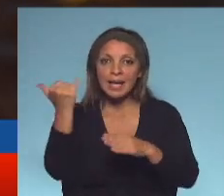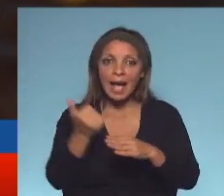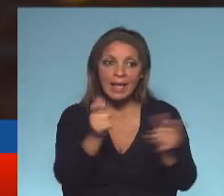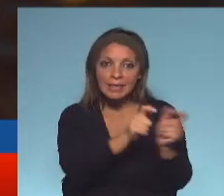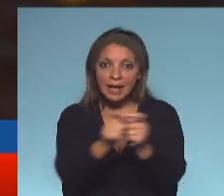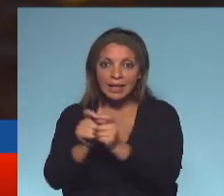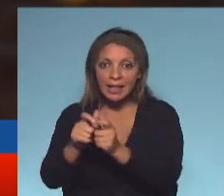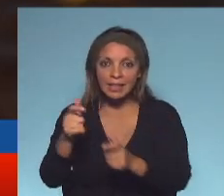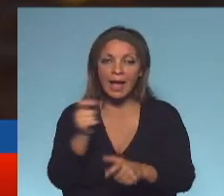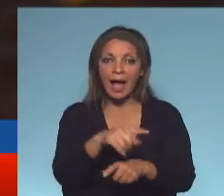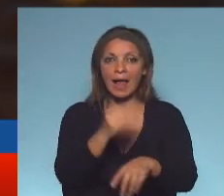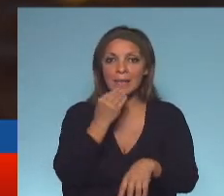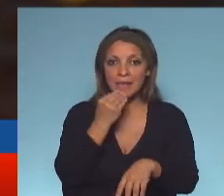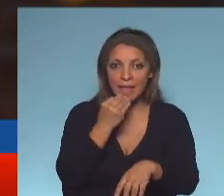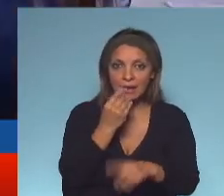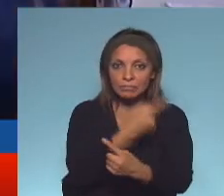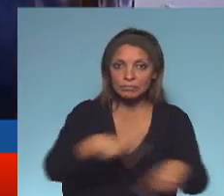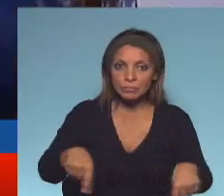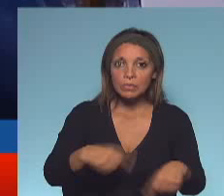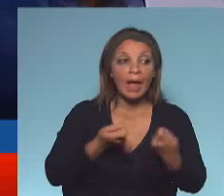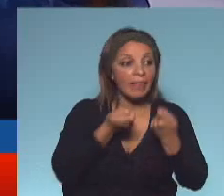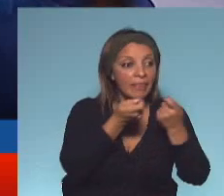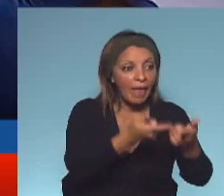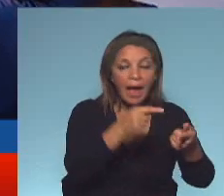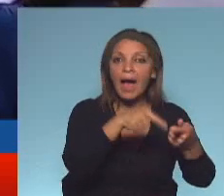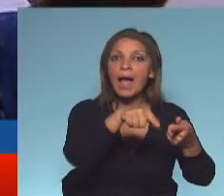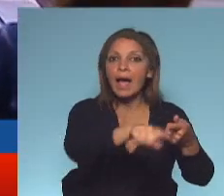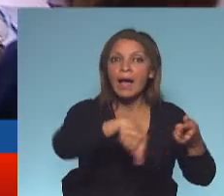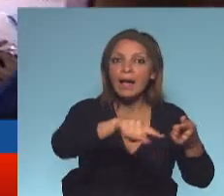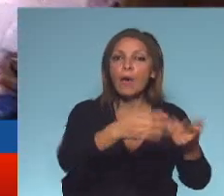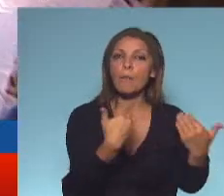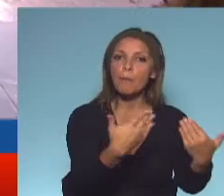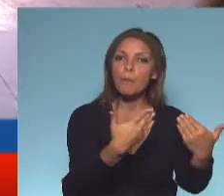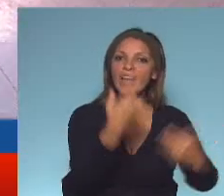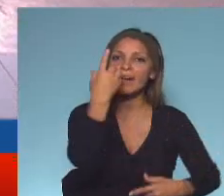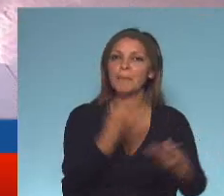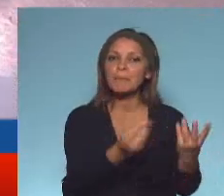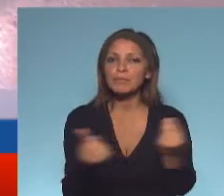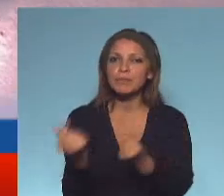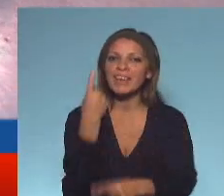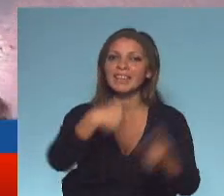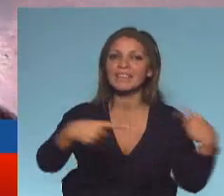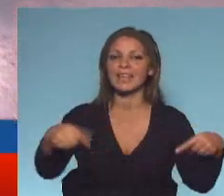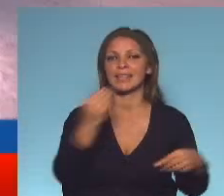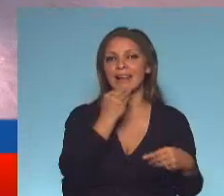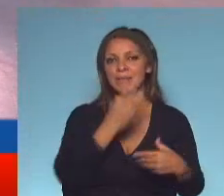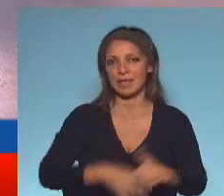tarjeta, desde que empezaron a recibirla, logran obtener una mayor variedad de alimentos.